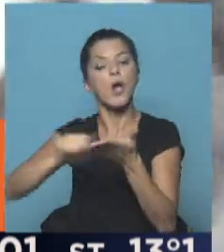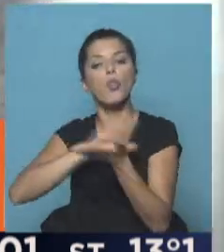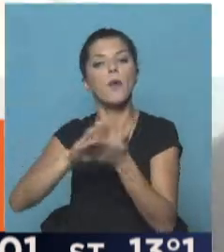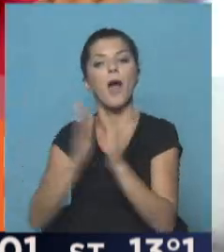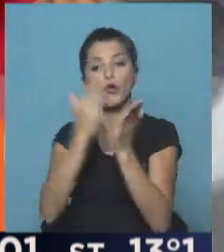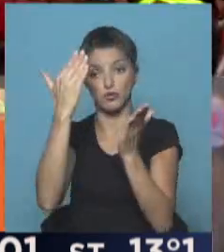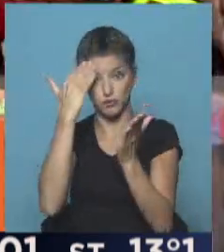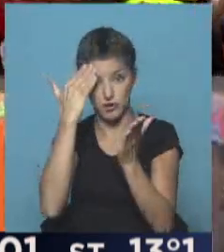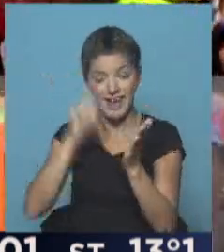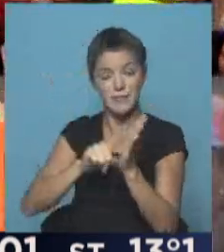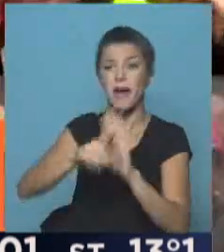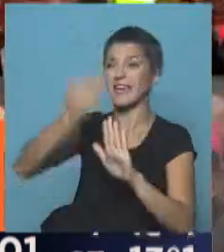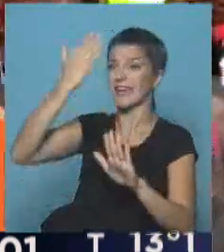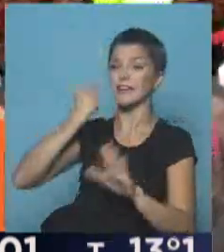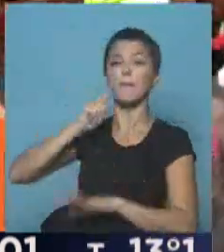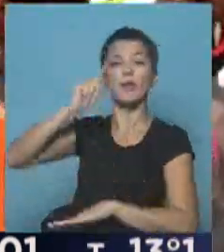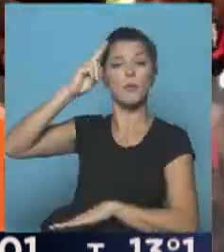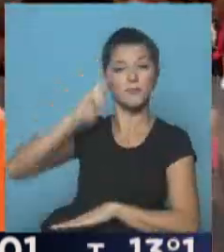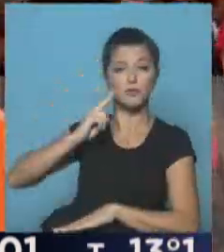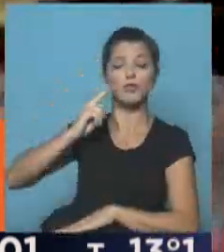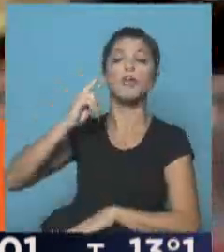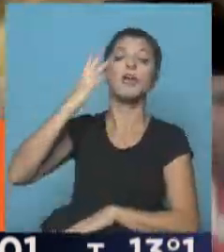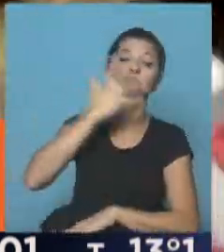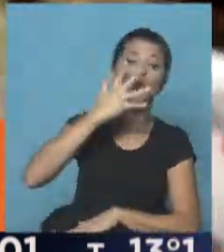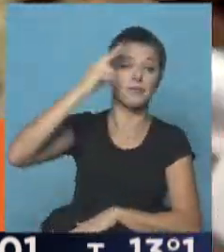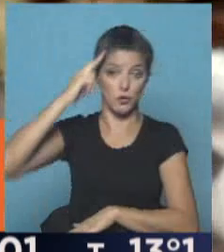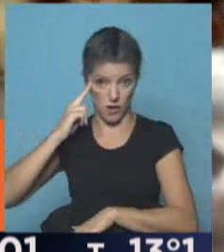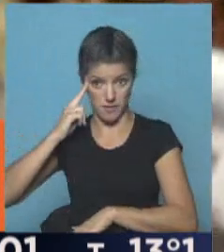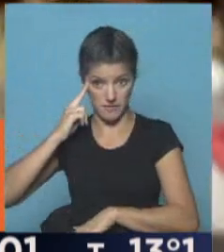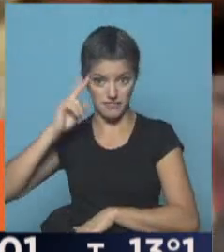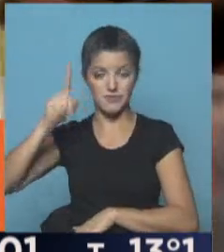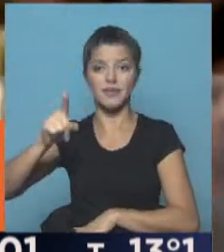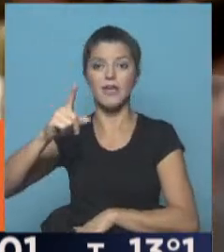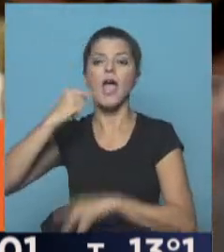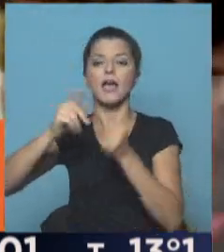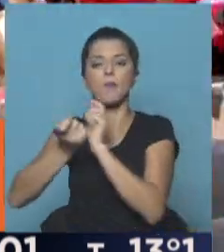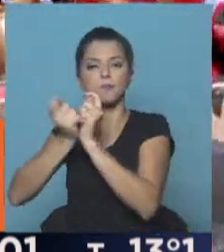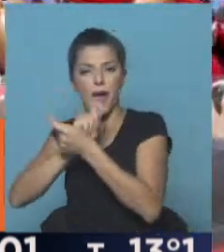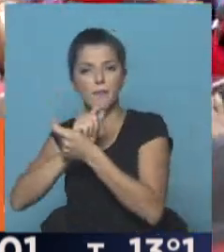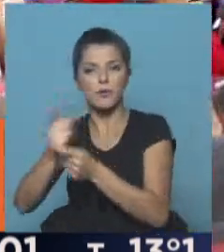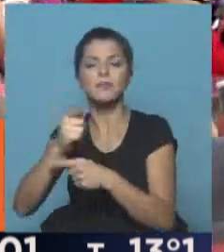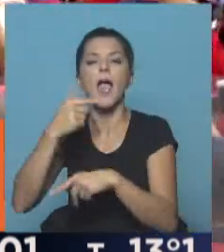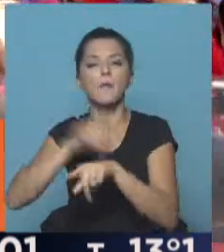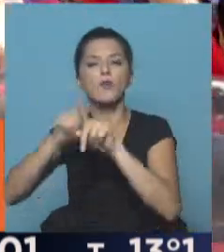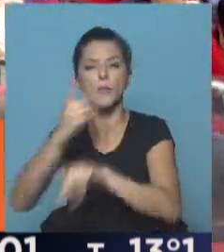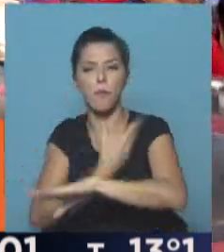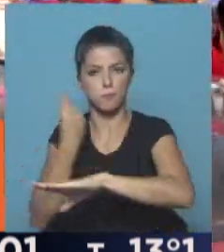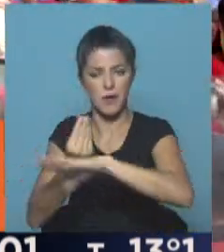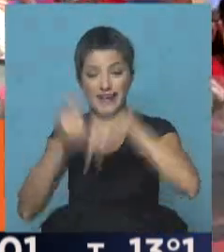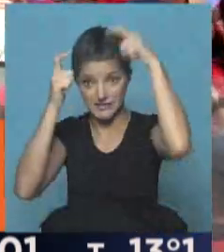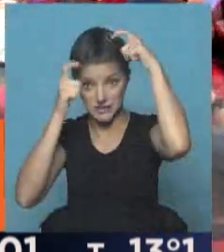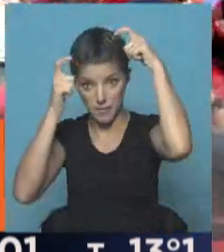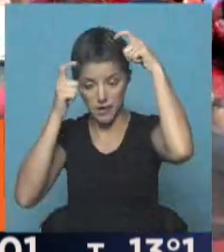en 1999 a instancias de su mentor y antecesor, el fallecido Hugo Chávez. La